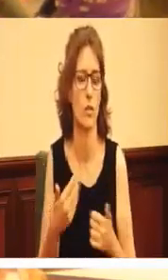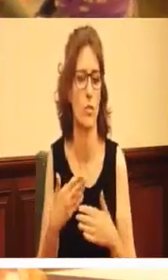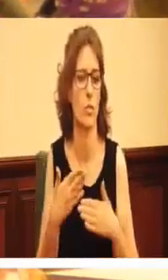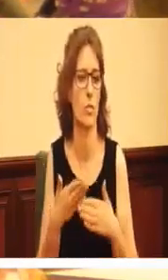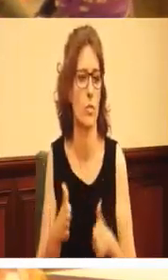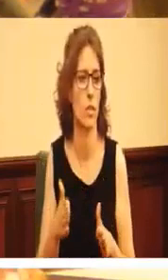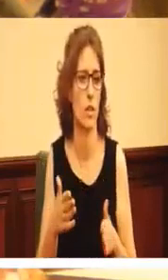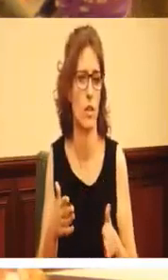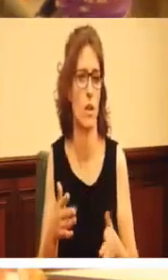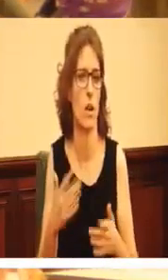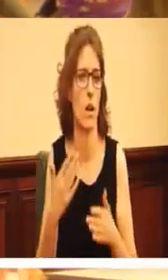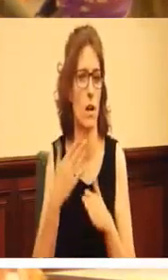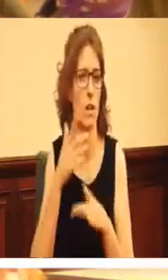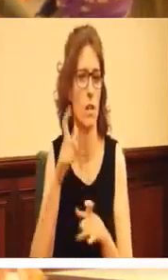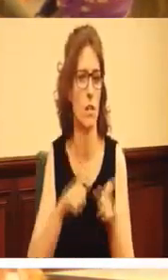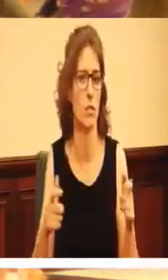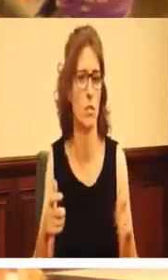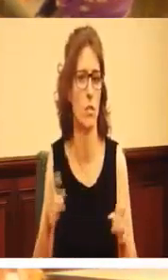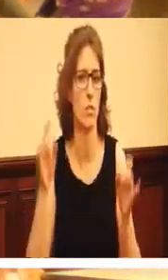hagan lo mismo.